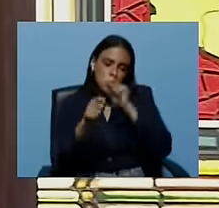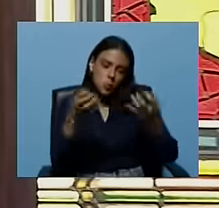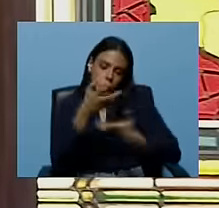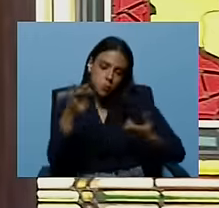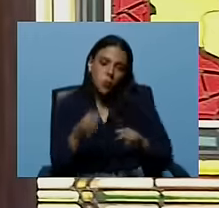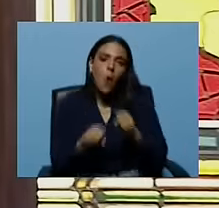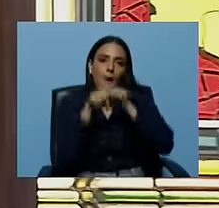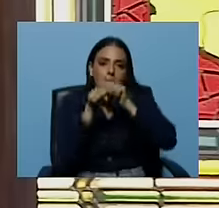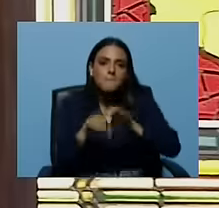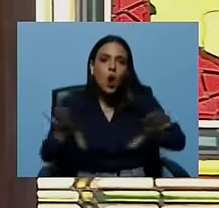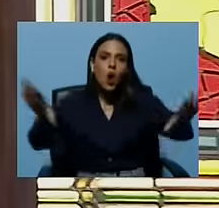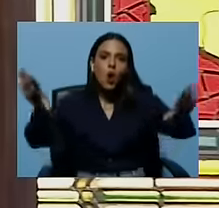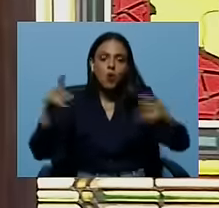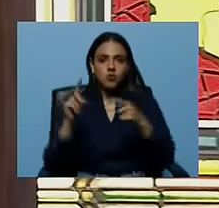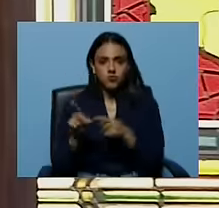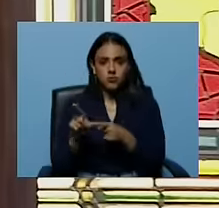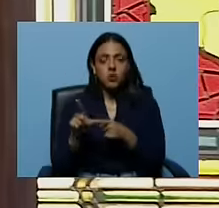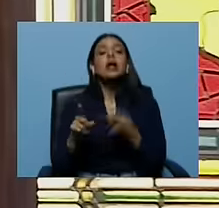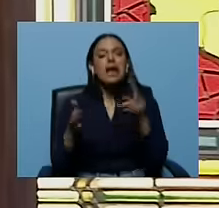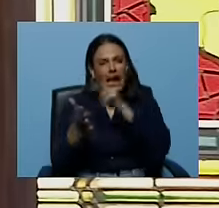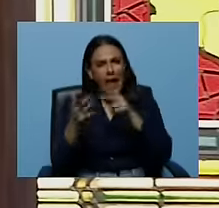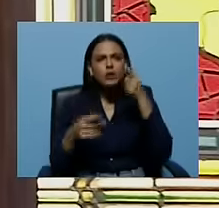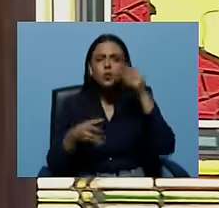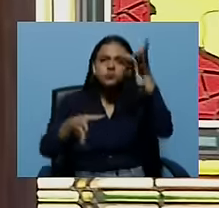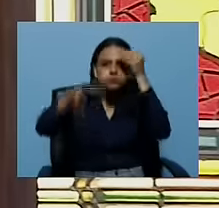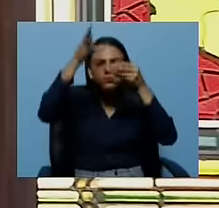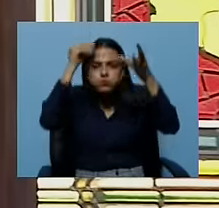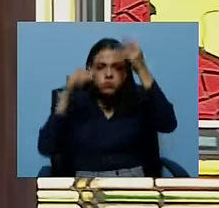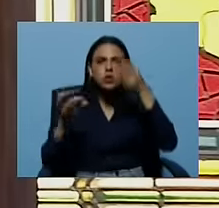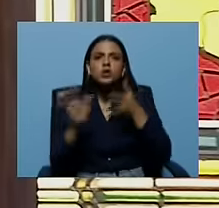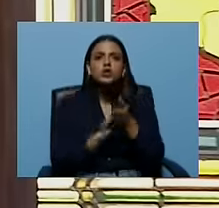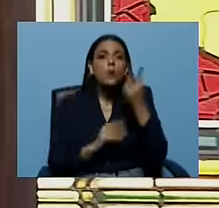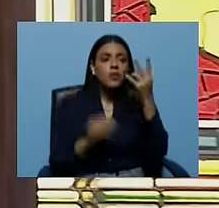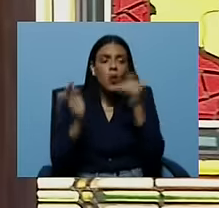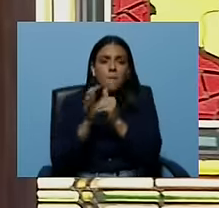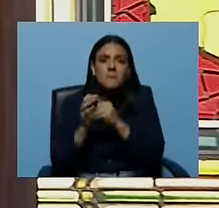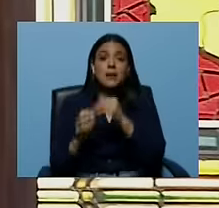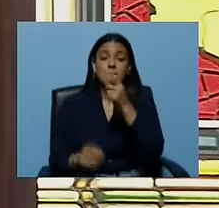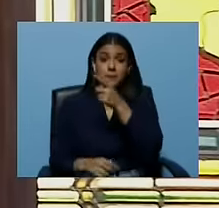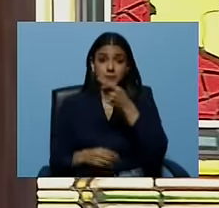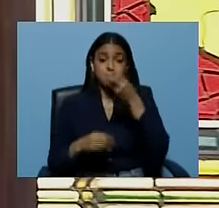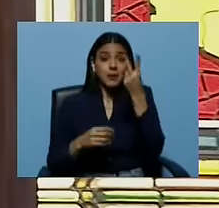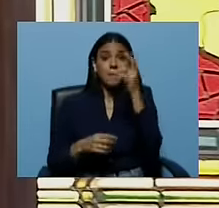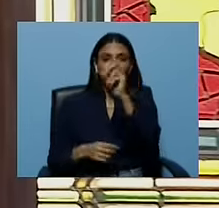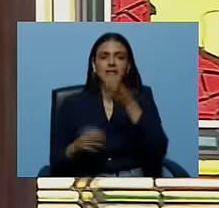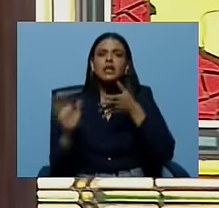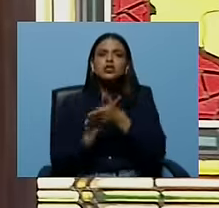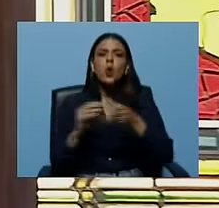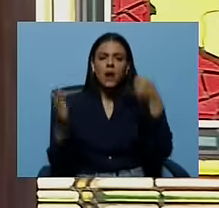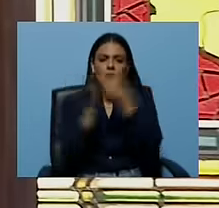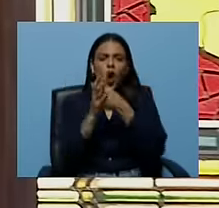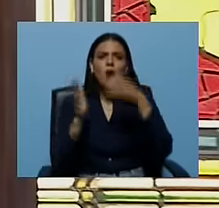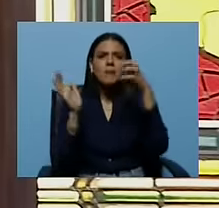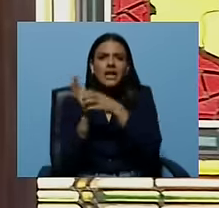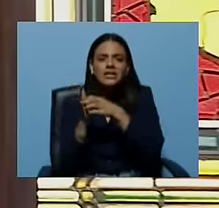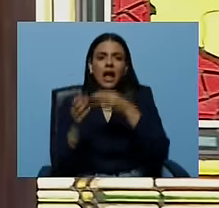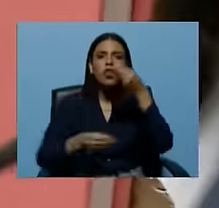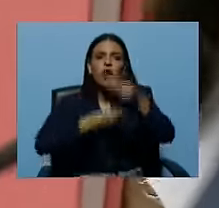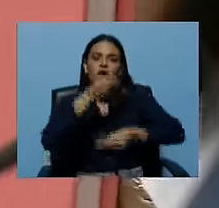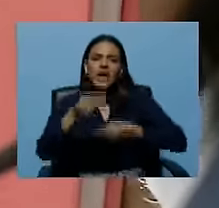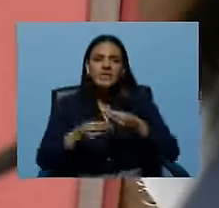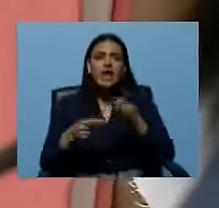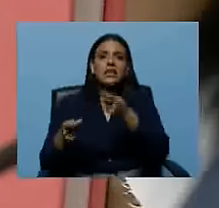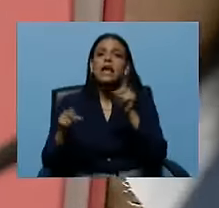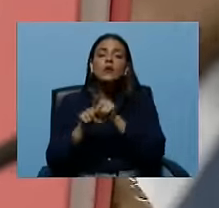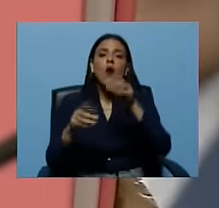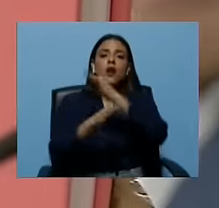El fascismo mainstream, escrito en 2020, describe exactamente lo que fue el golpe de Estado que se ha intentado